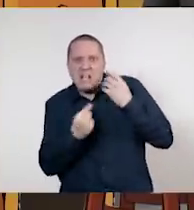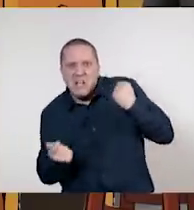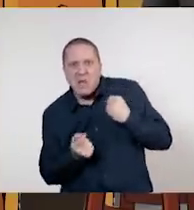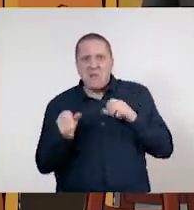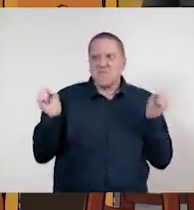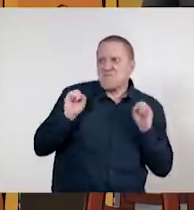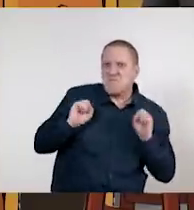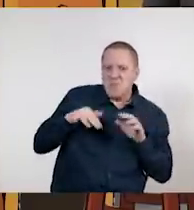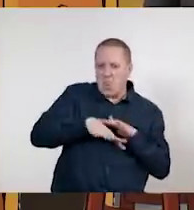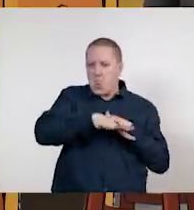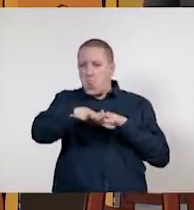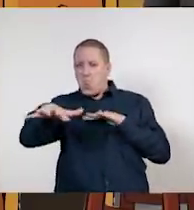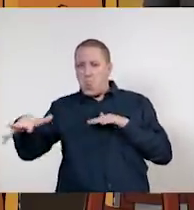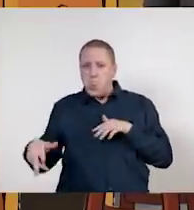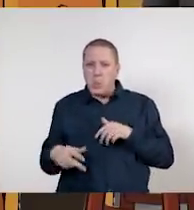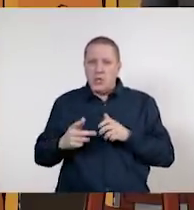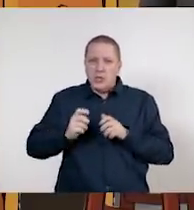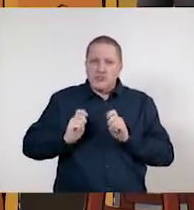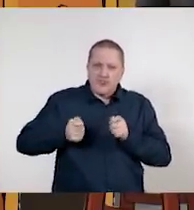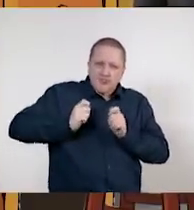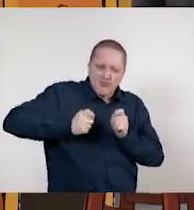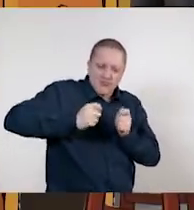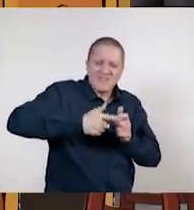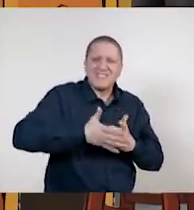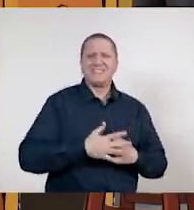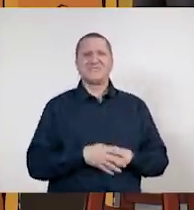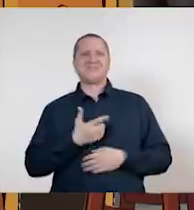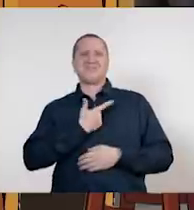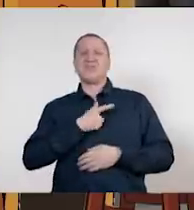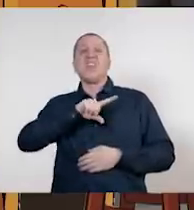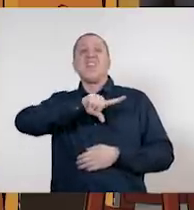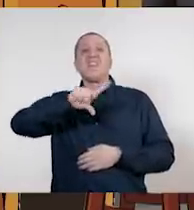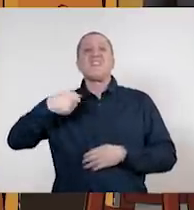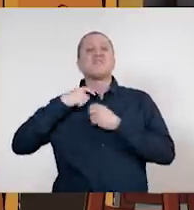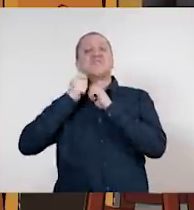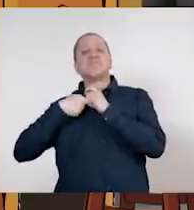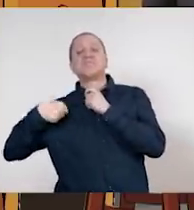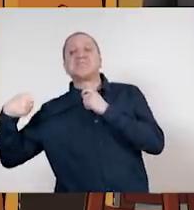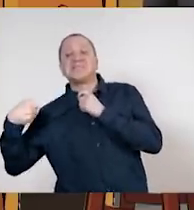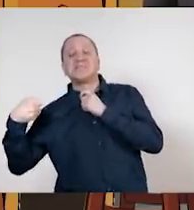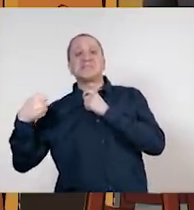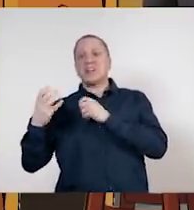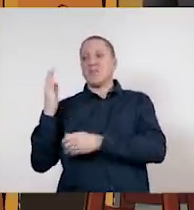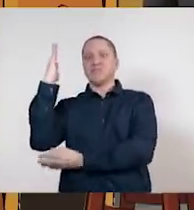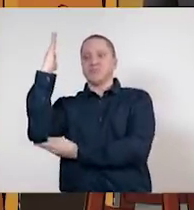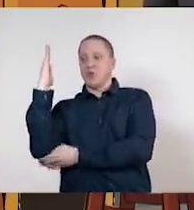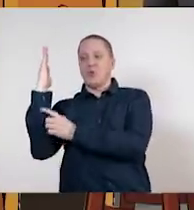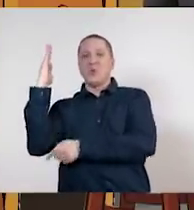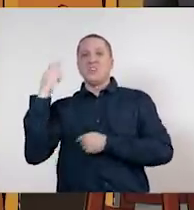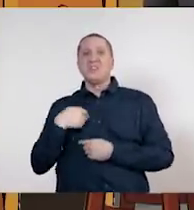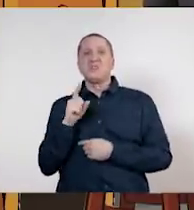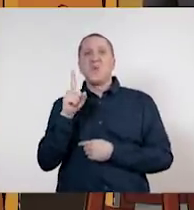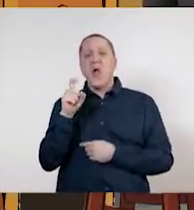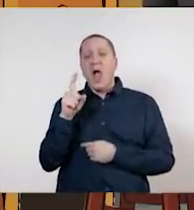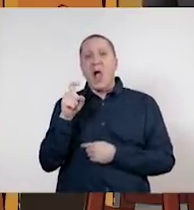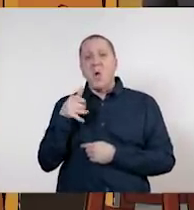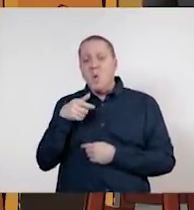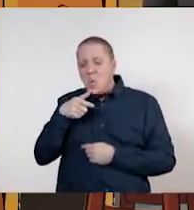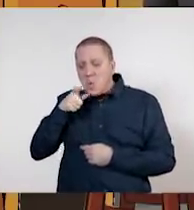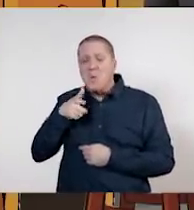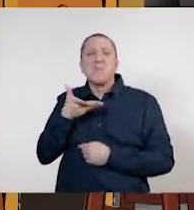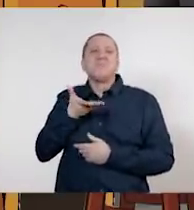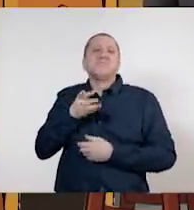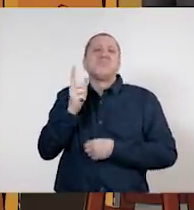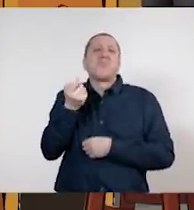por el pantano y por la pampa y todo. Pero no me gustó porque luego me amarraron a un poste y nomás pude tomar tantita agua y vi mis ojos de caballo